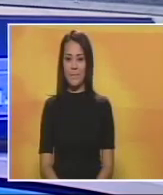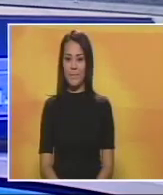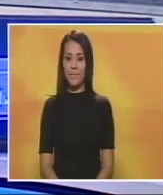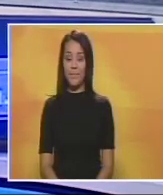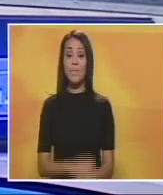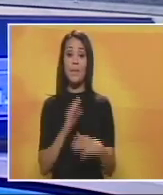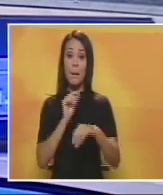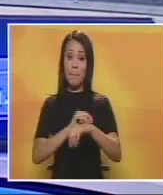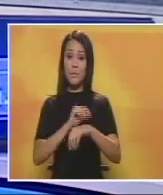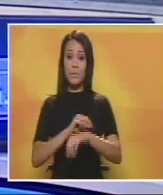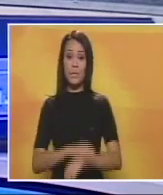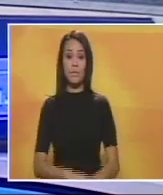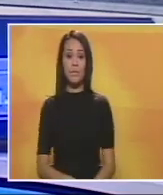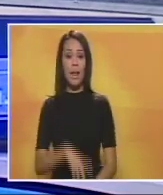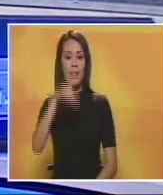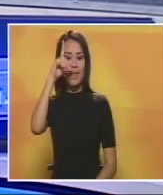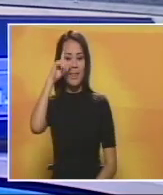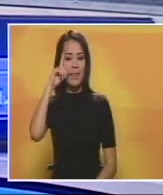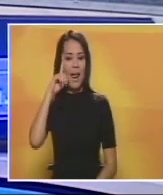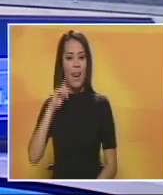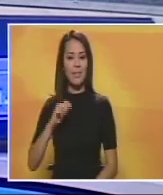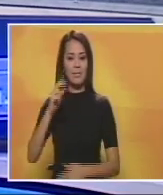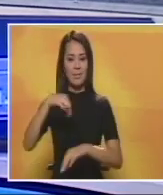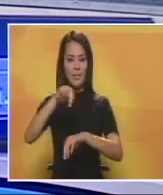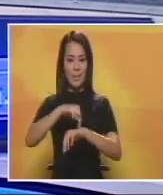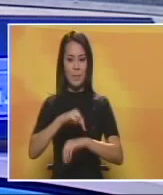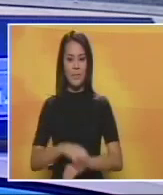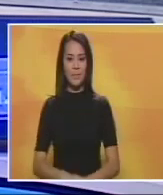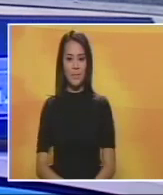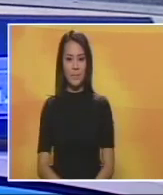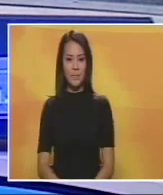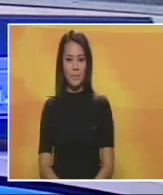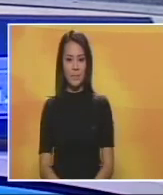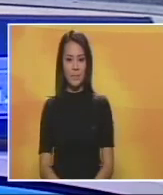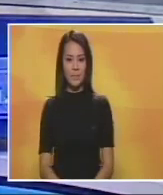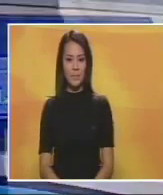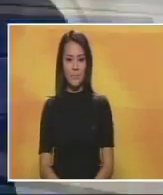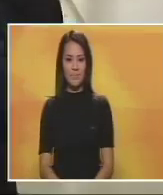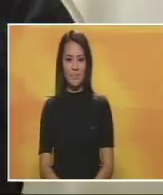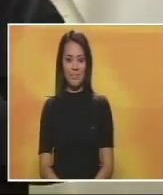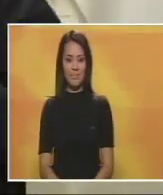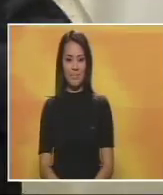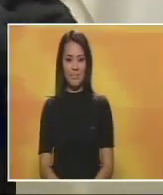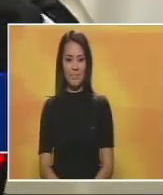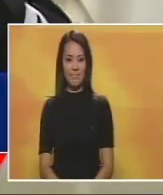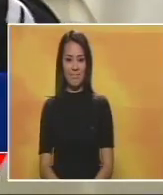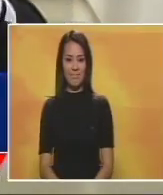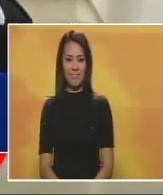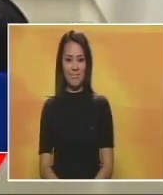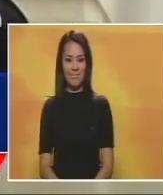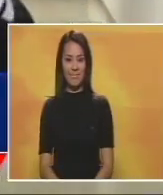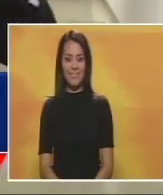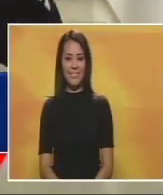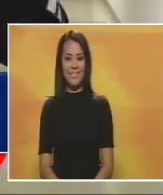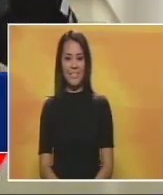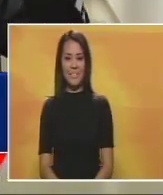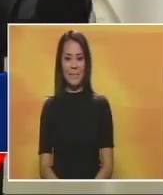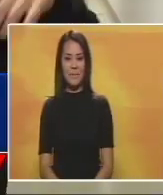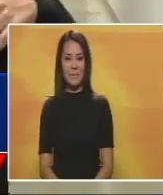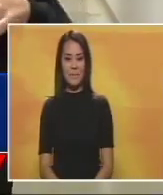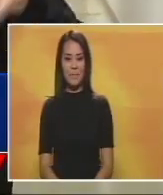Amigos, en breve, talento nacional. Con esa cinturita de malévola, mire esa carita